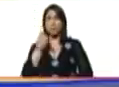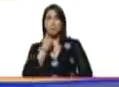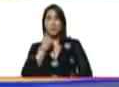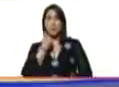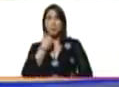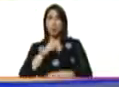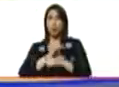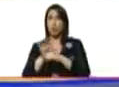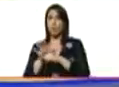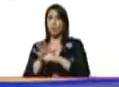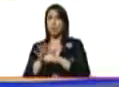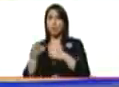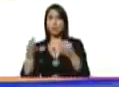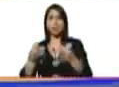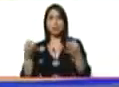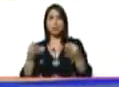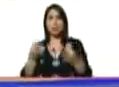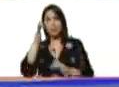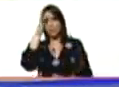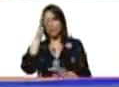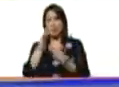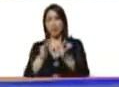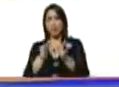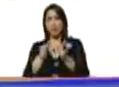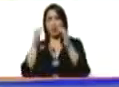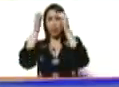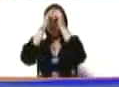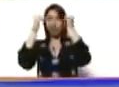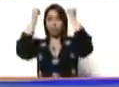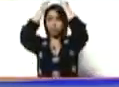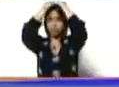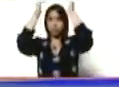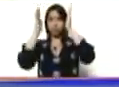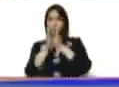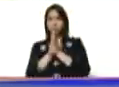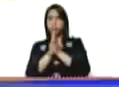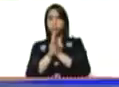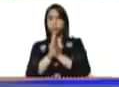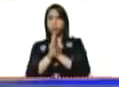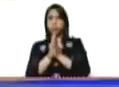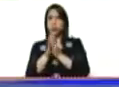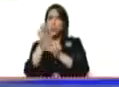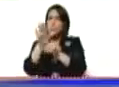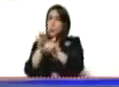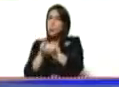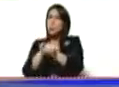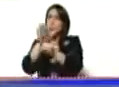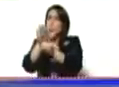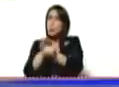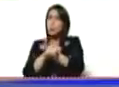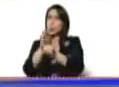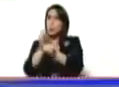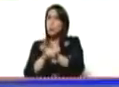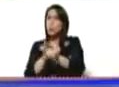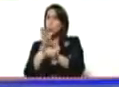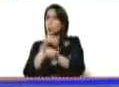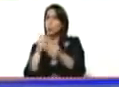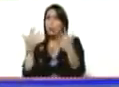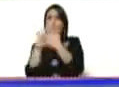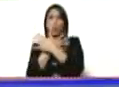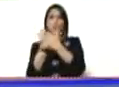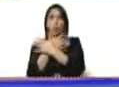Yo siempre tuve fe que José Gregorio lo regresaba de la gravedad. No tuve duda, si le lo sabe.